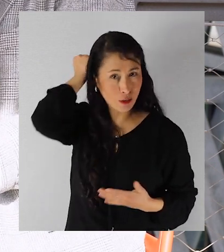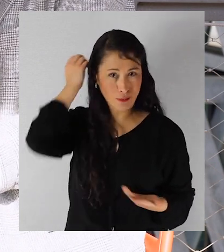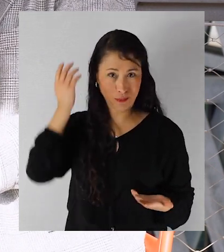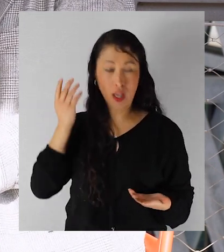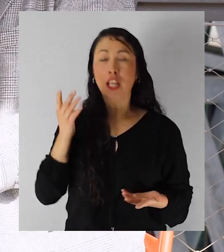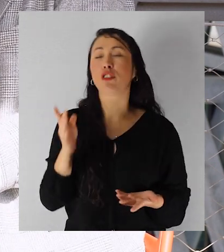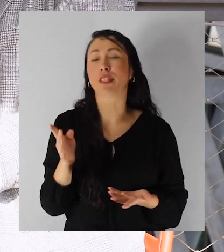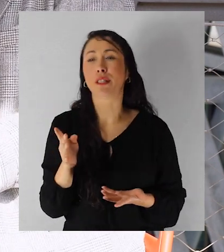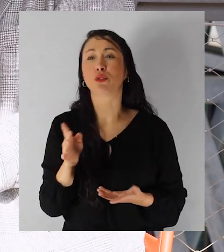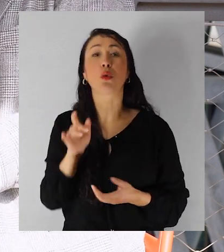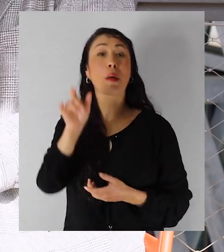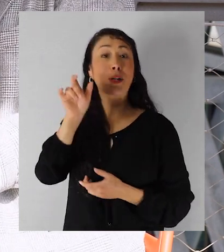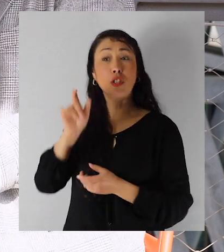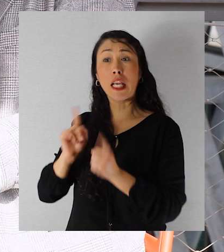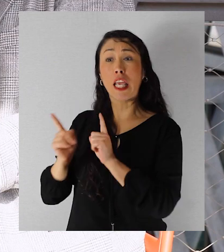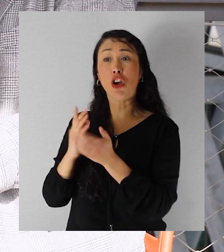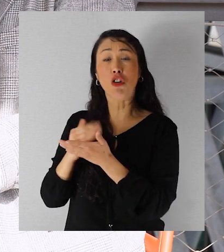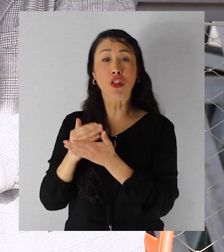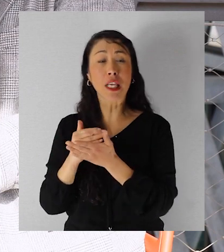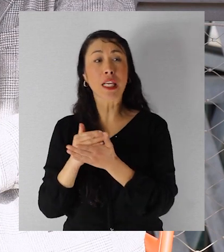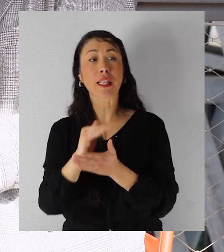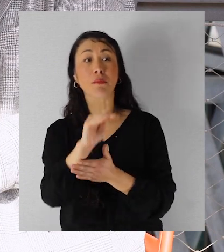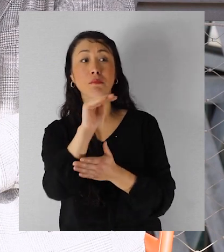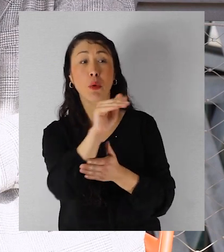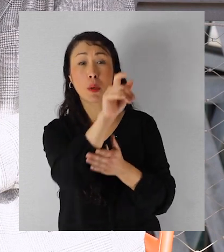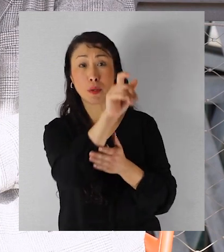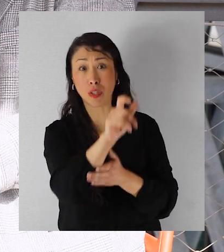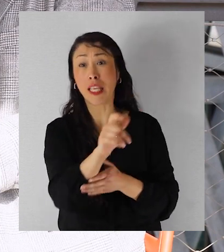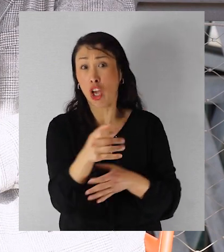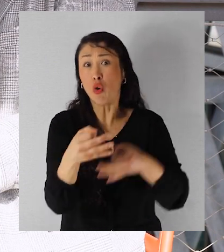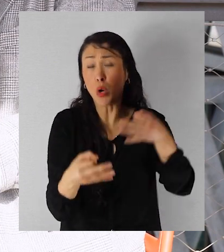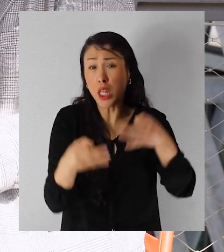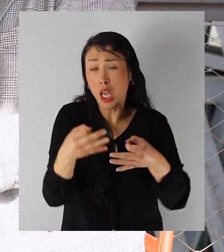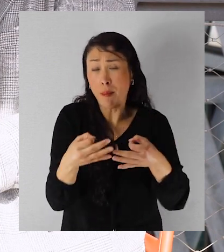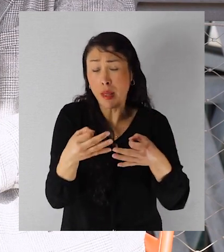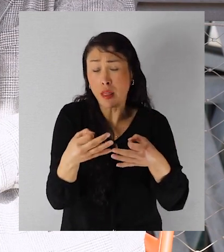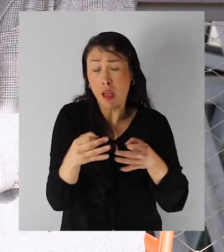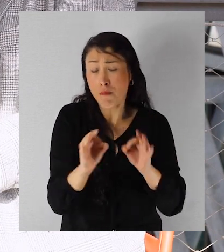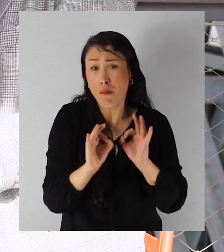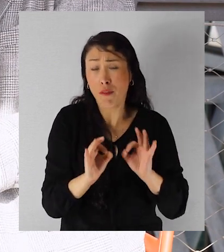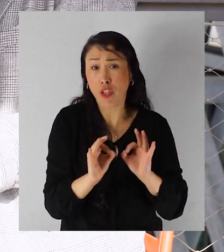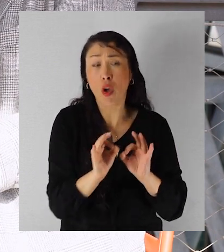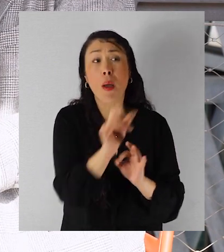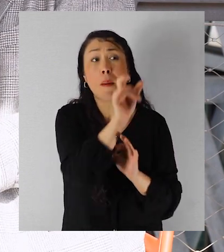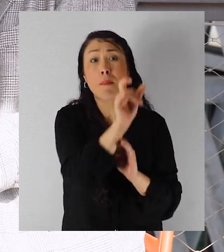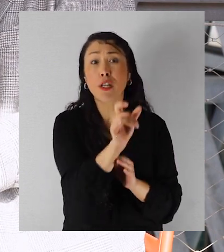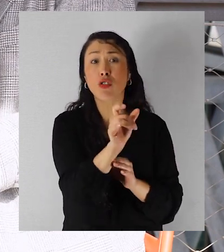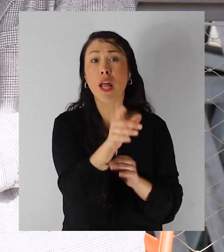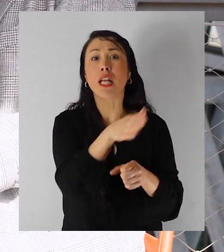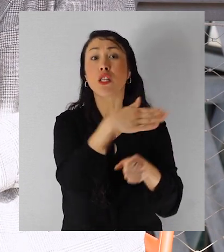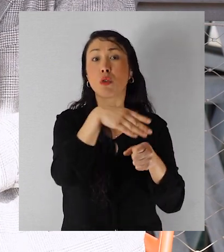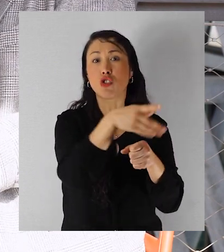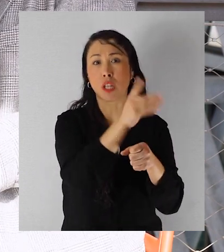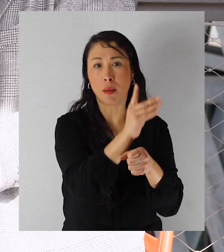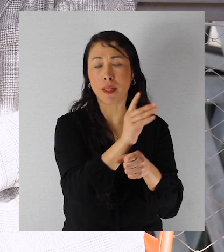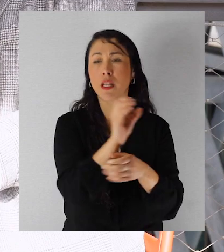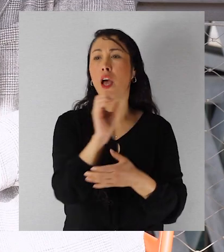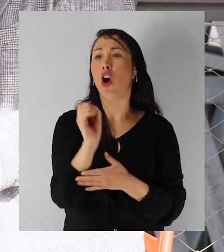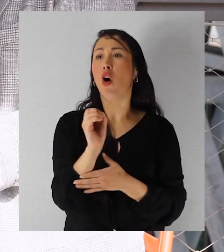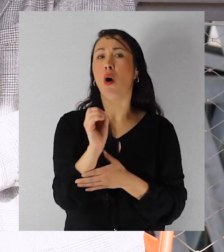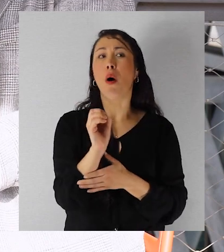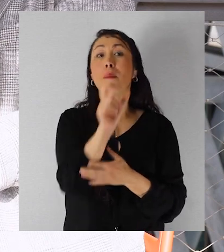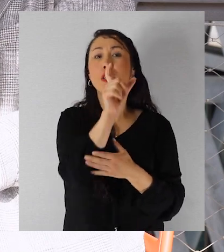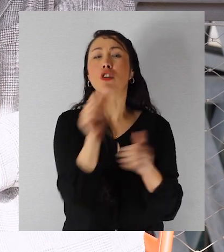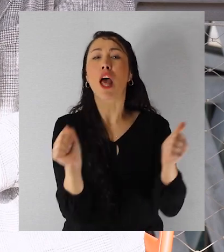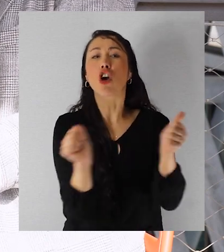Cuando un organizador quiere dirigirse a una persona con discapacidad, que además es el término jurídico correcto, persona con discapacidad, también podemos hablar de personas en